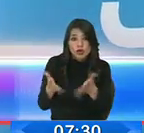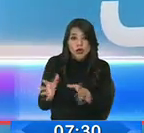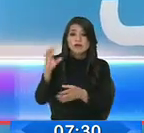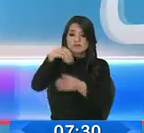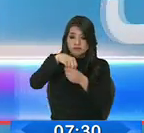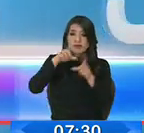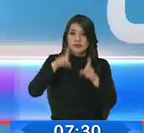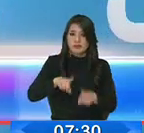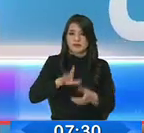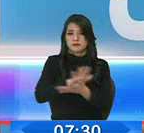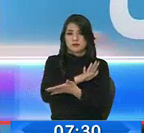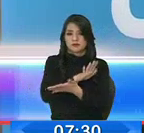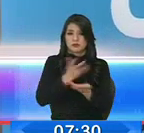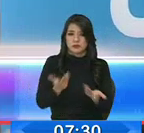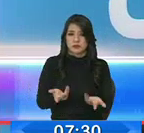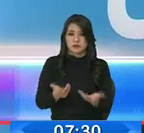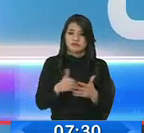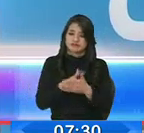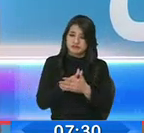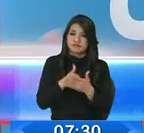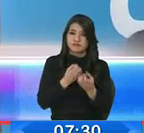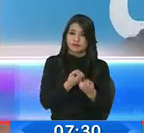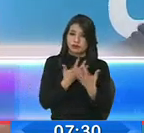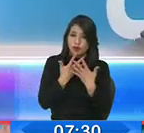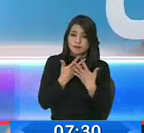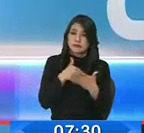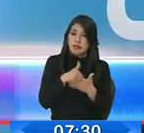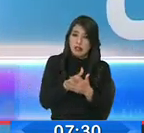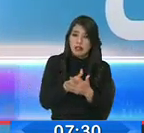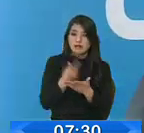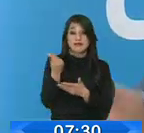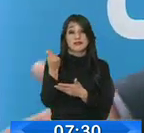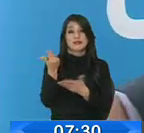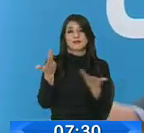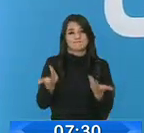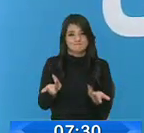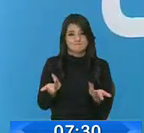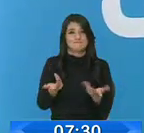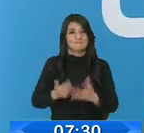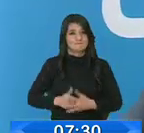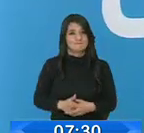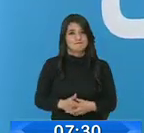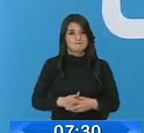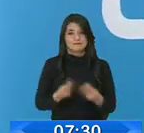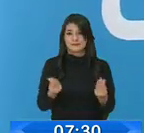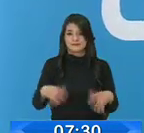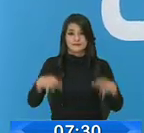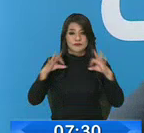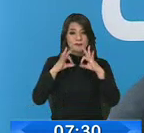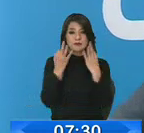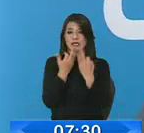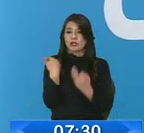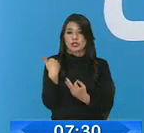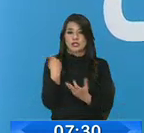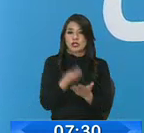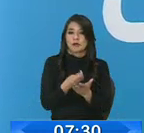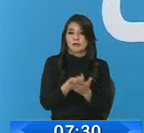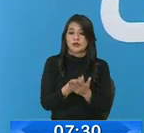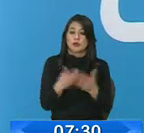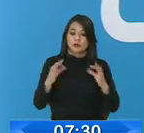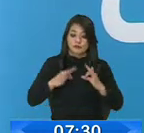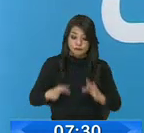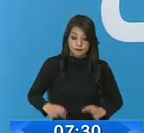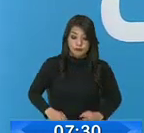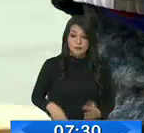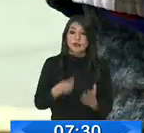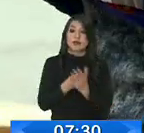sistema escolar. Que hay, digamos, barreras de información y barreras también financieras, ¿no? Barreras económicas, que las familias no pueden comprar el uniforme a los hijos, no pueden